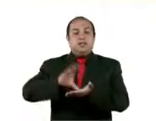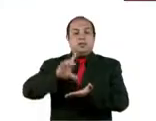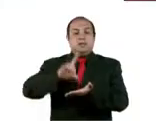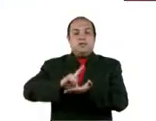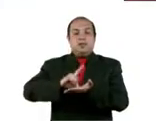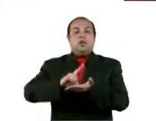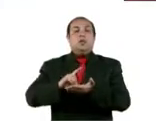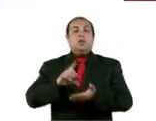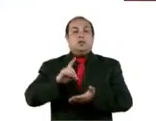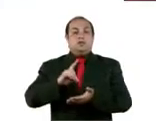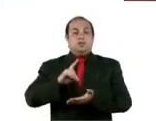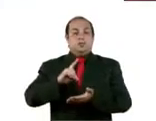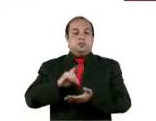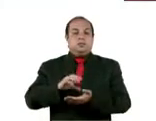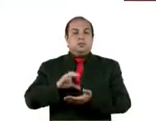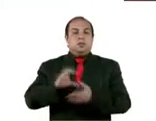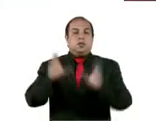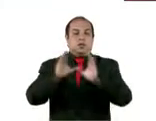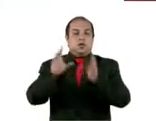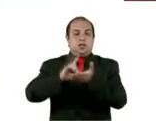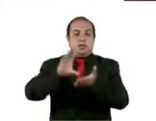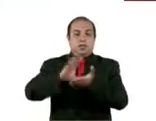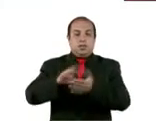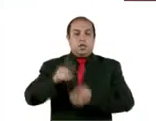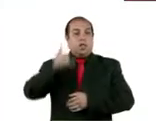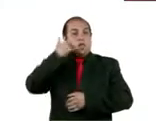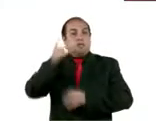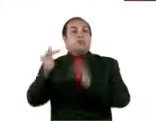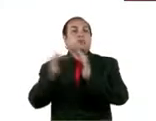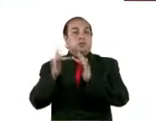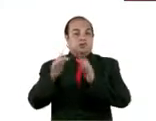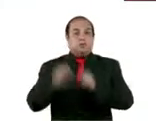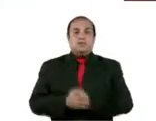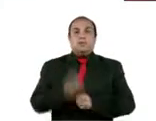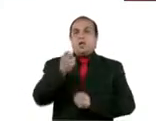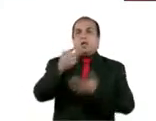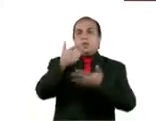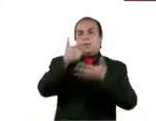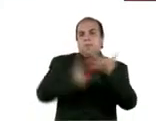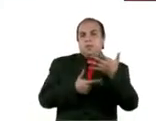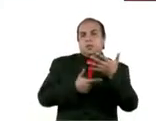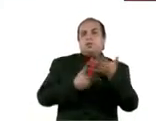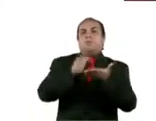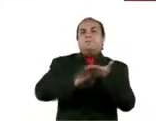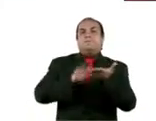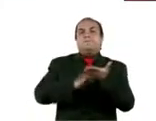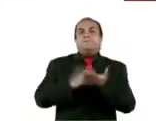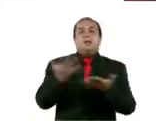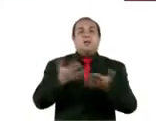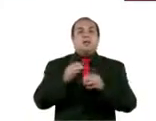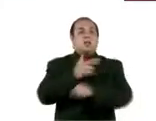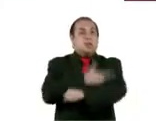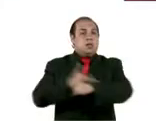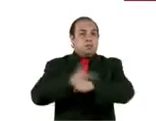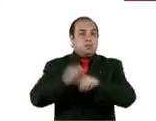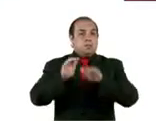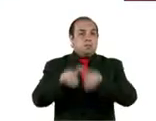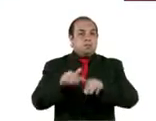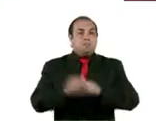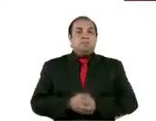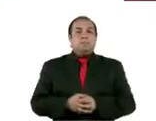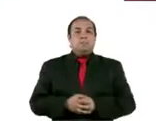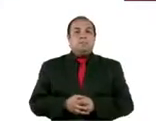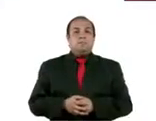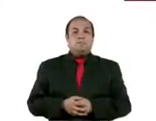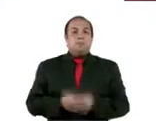los requisitos indispensables para poder realizar la solicitud para esta pensión, que aquí es donde va a entrar el tema de los